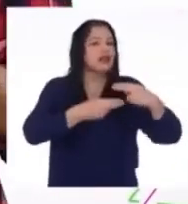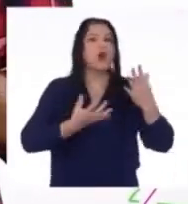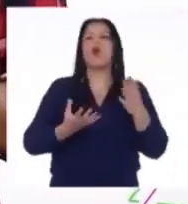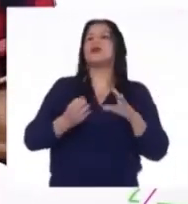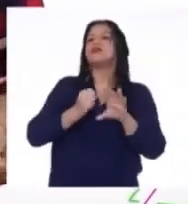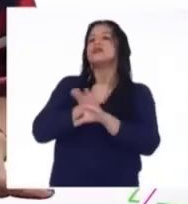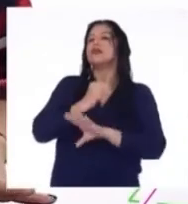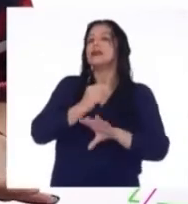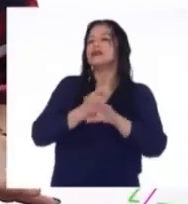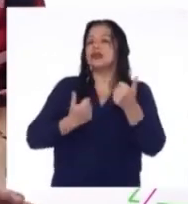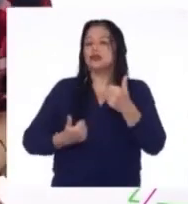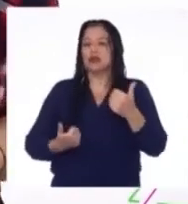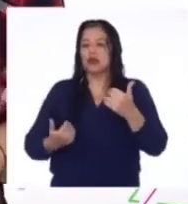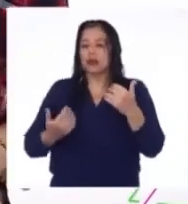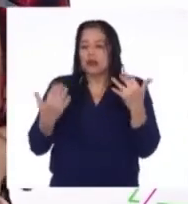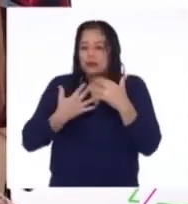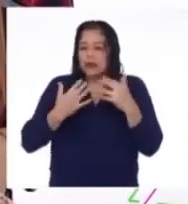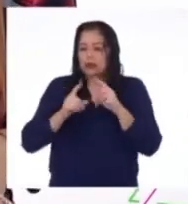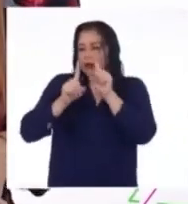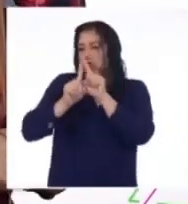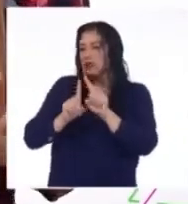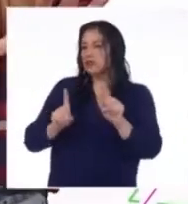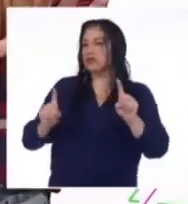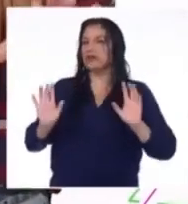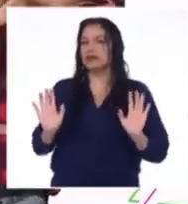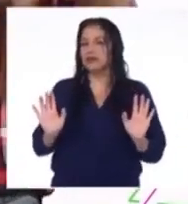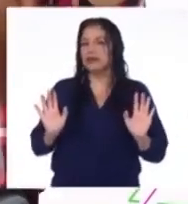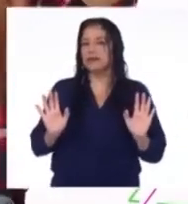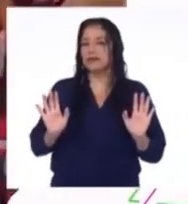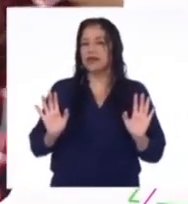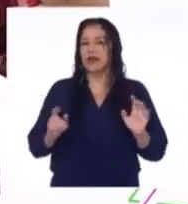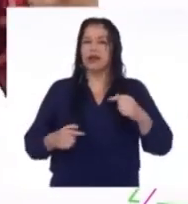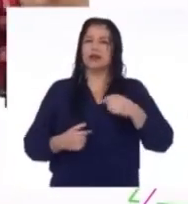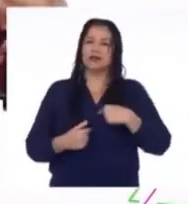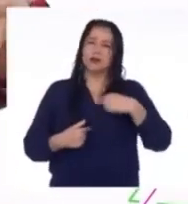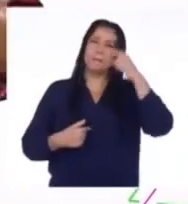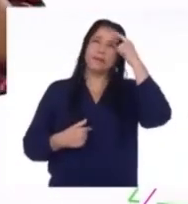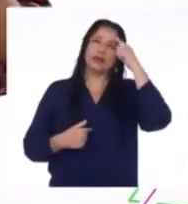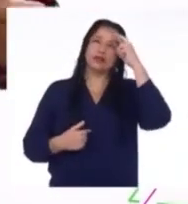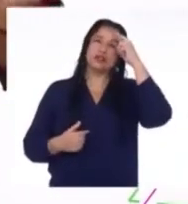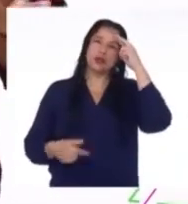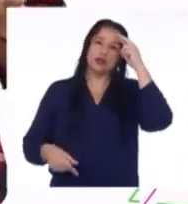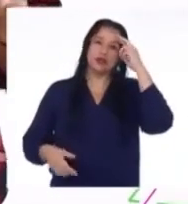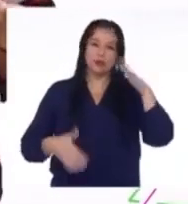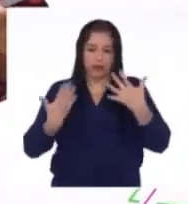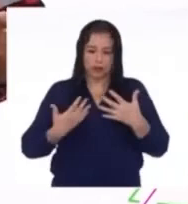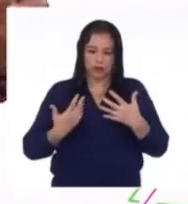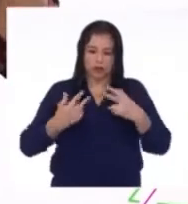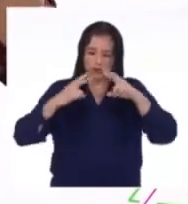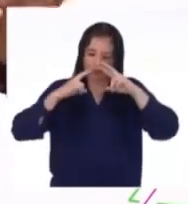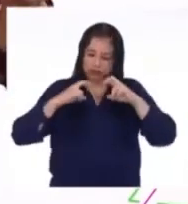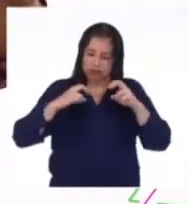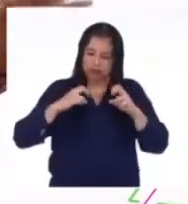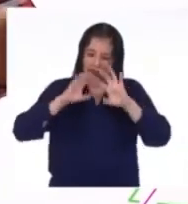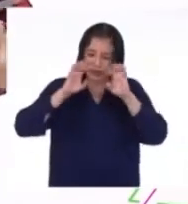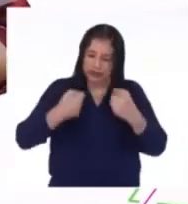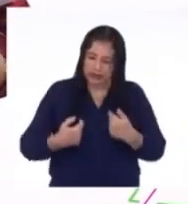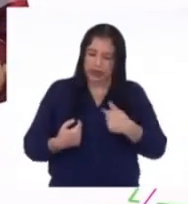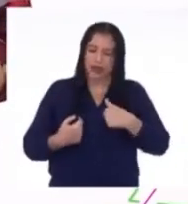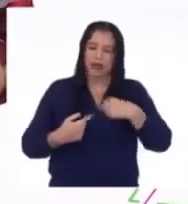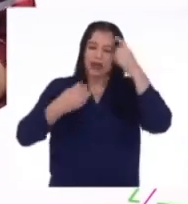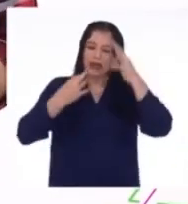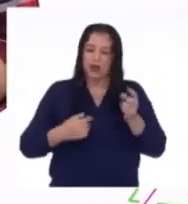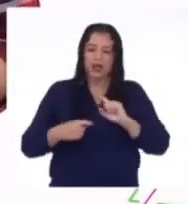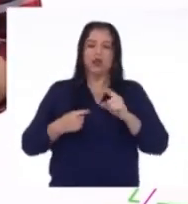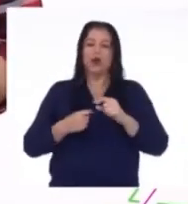basadas solo en el miedo a lo que sea diferente. Si recapacitamos, podemos evaluar nuestras creencias y no caer ante